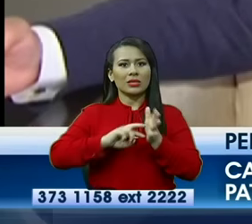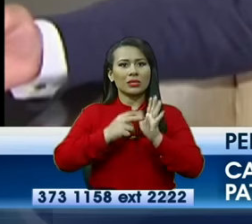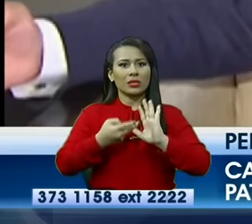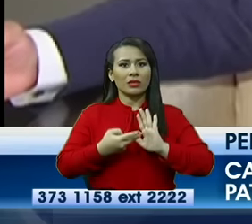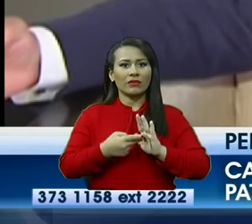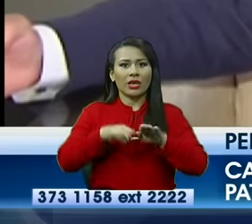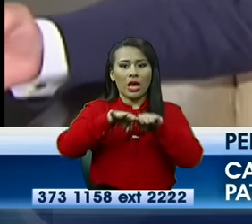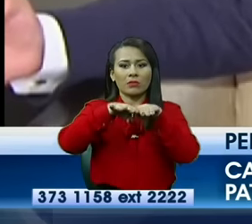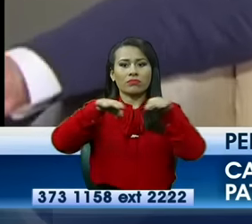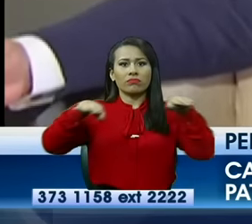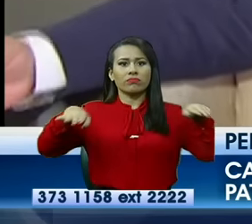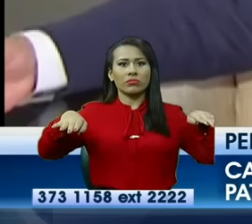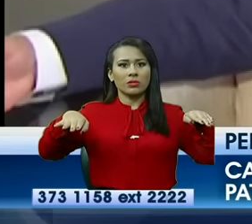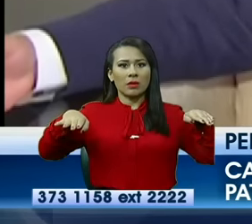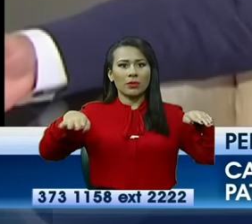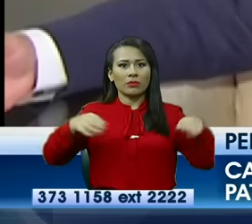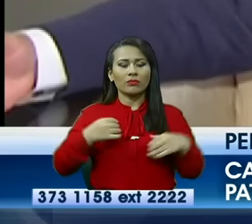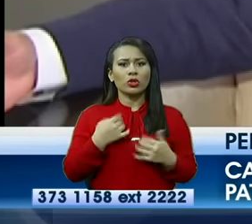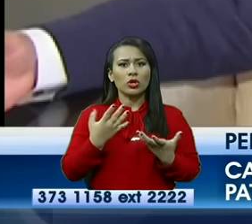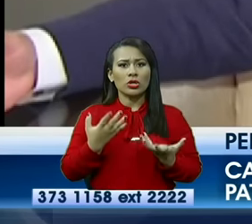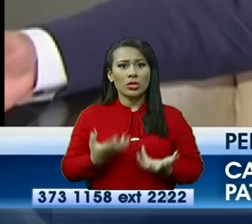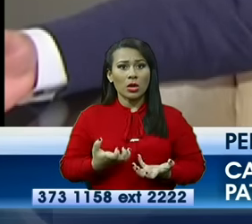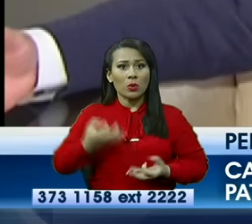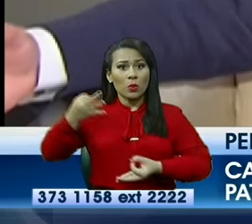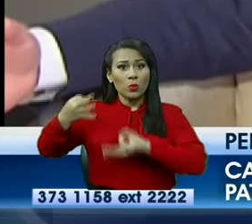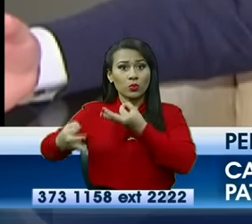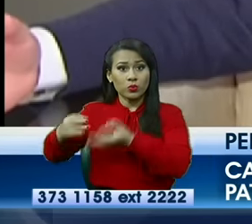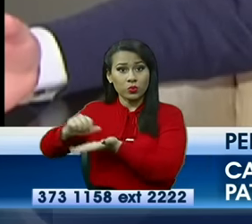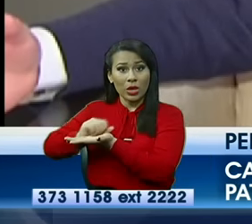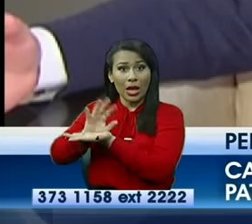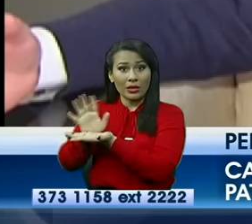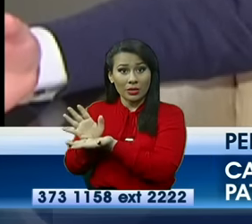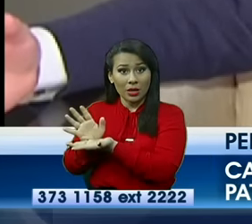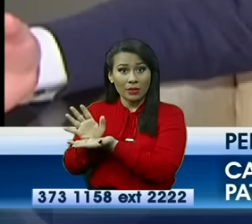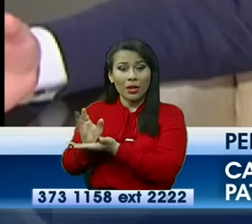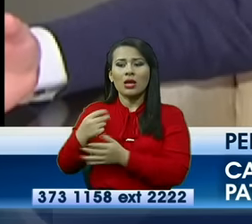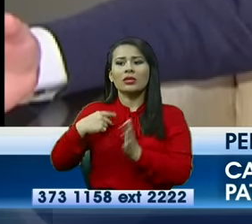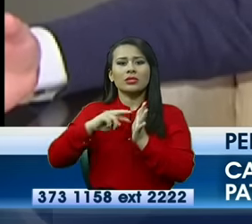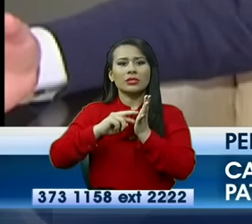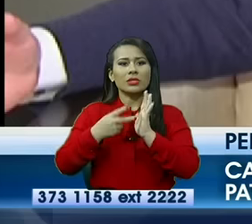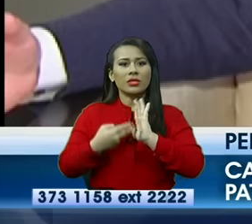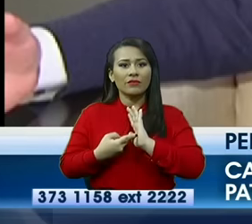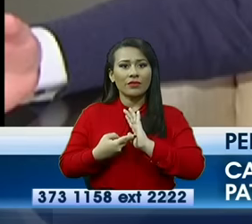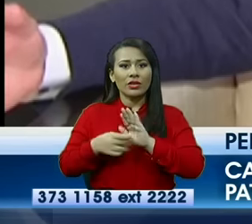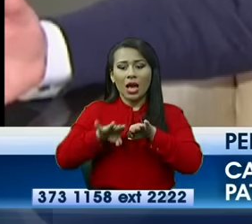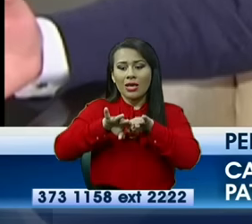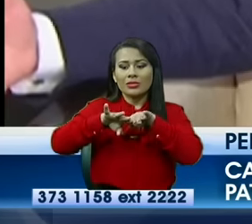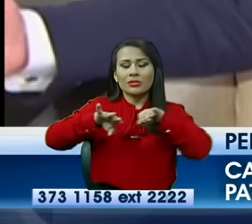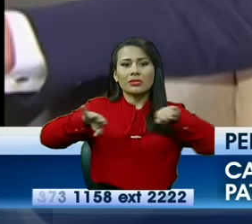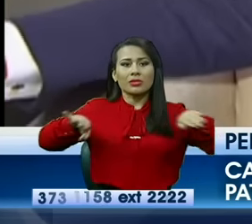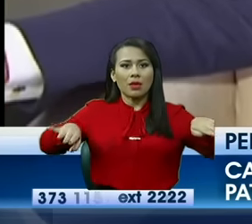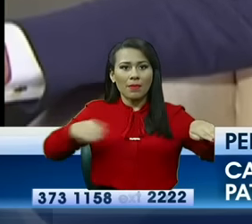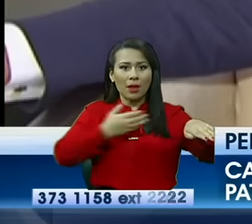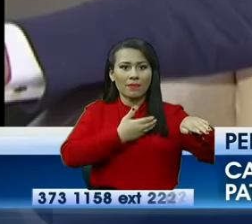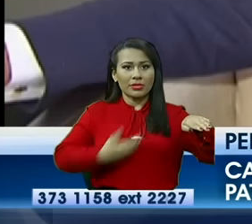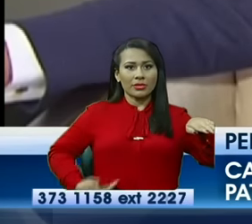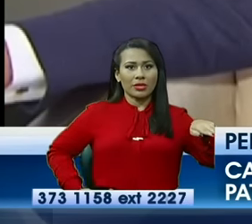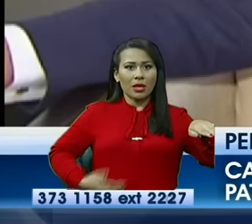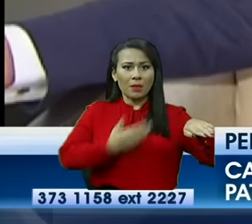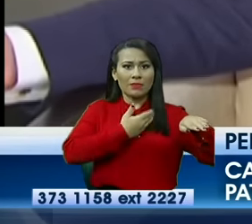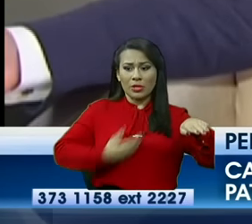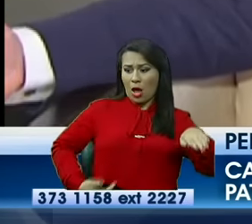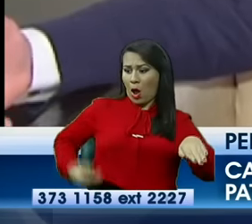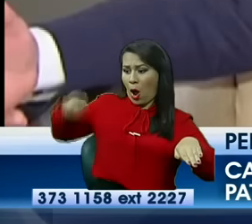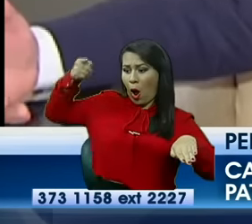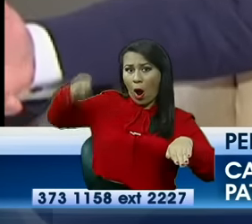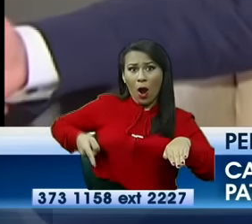ciega sorda y muda por lo tanto El Ejecutivo con un telefonazo no puede modificar ese principio de Montes como usted habla